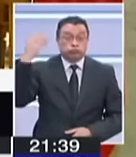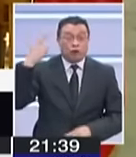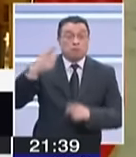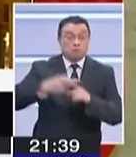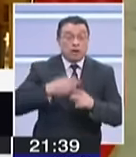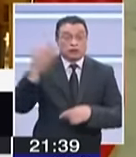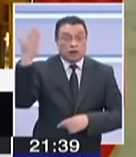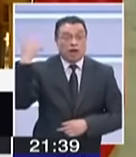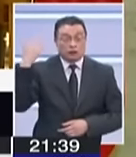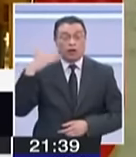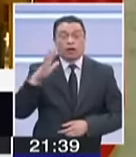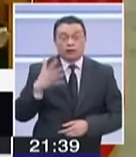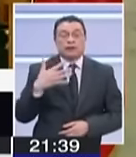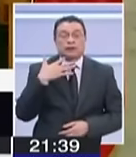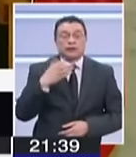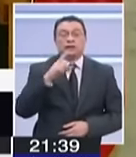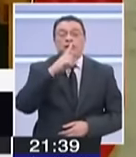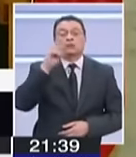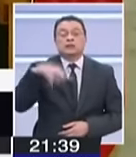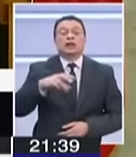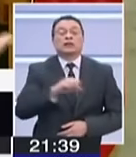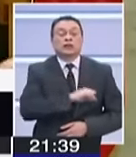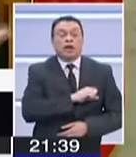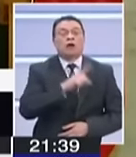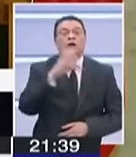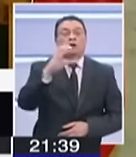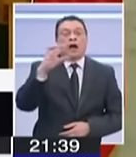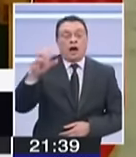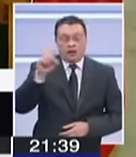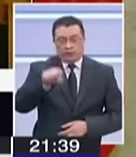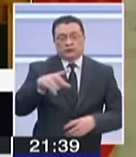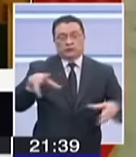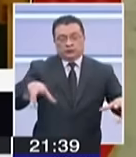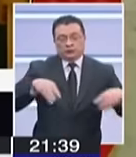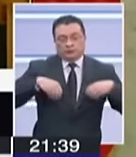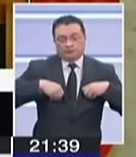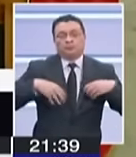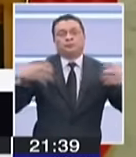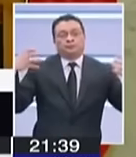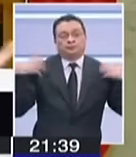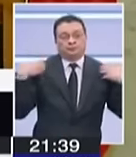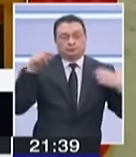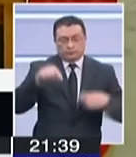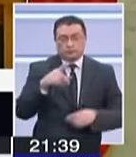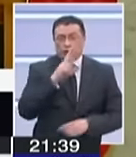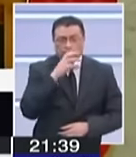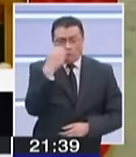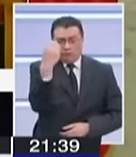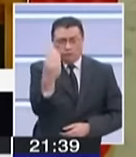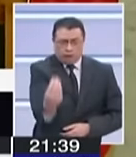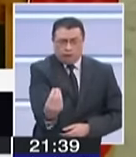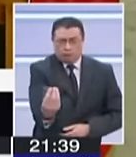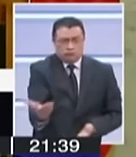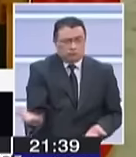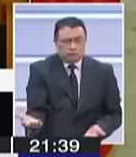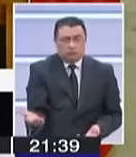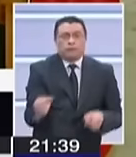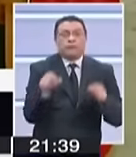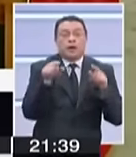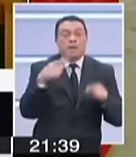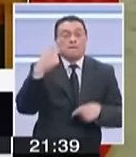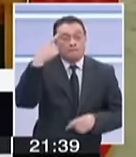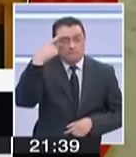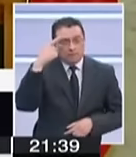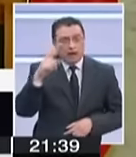¿no es cierto?, que el tema del Transantiago, el tema del CAE, había asumido su propia responsabilidad, lo que a mí me pareció muy bien, ¿no? Pero yo creo